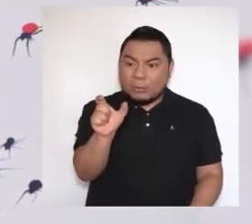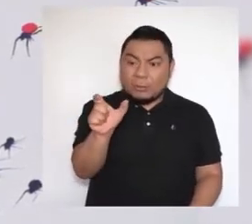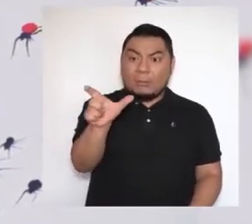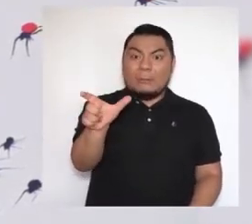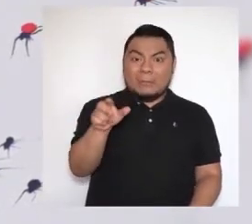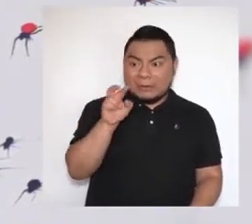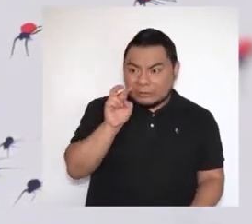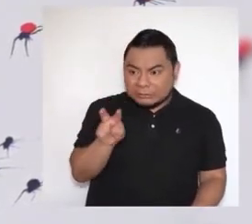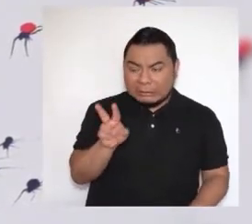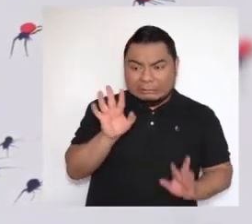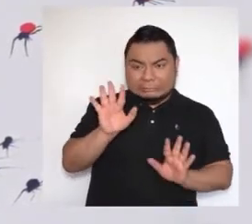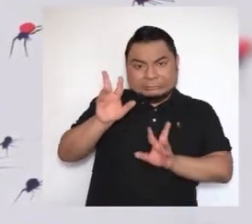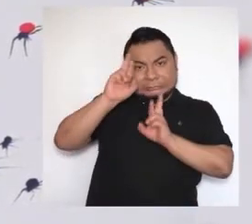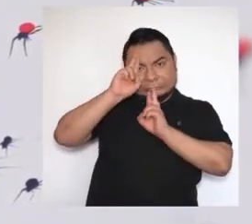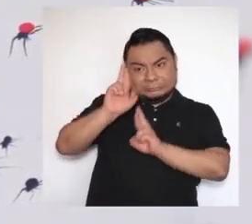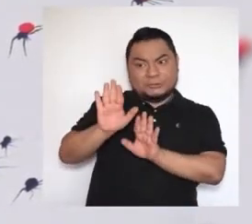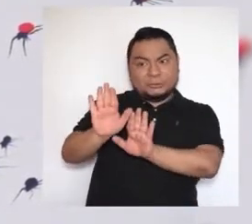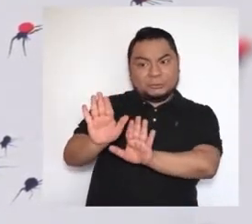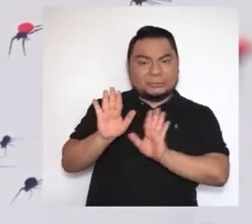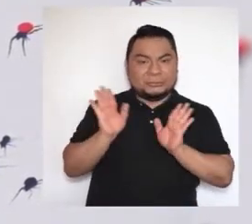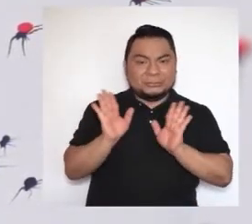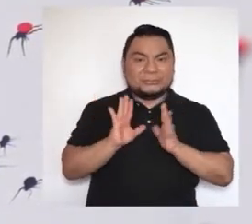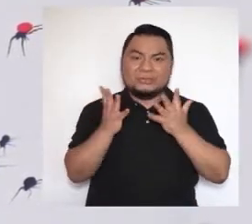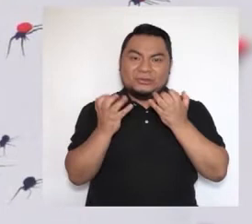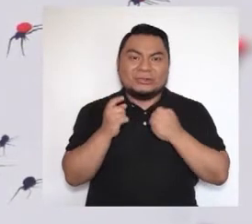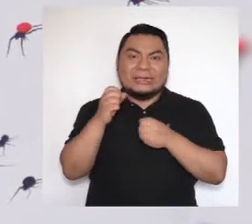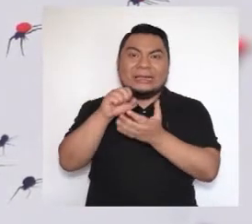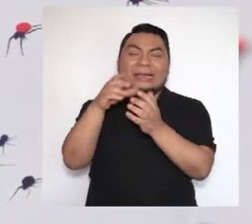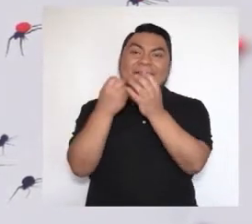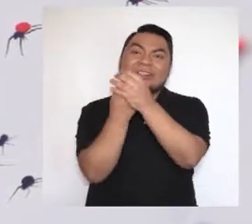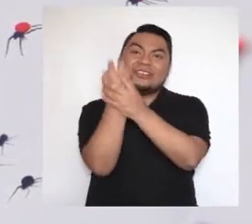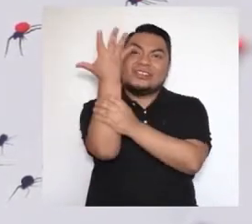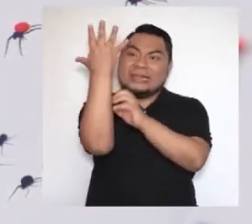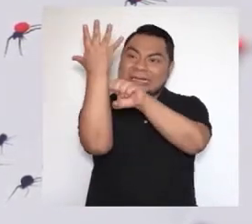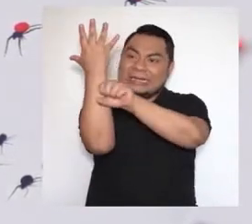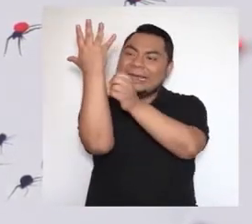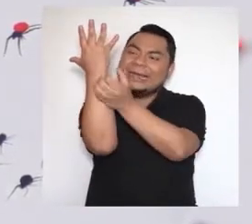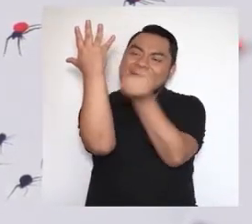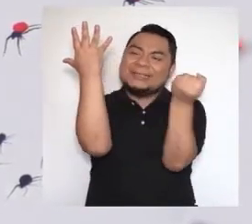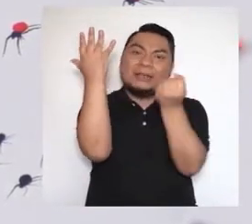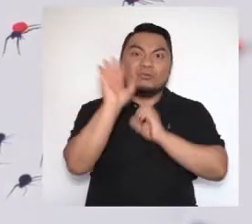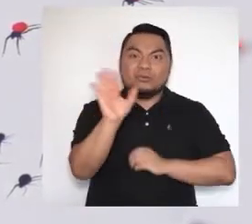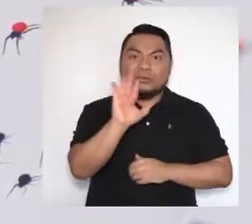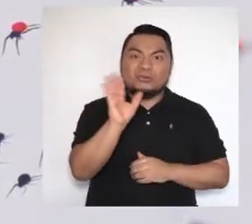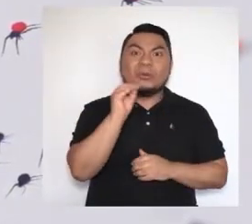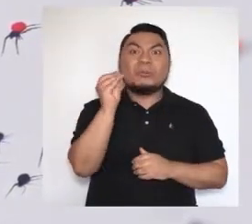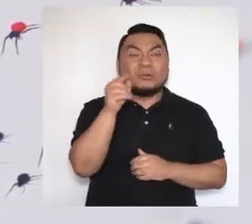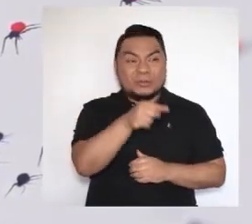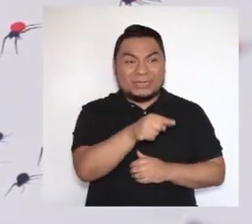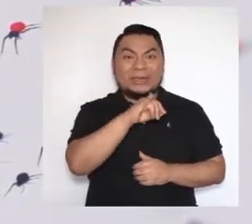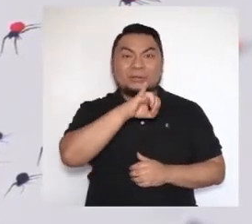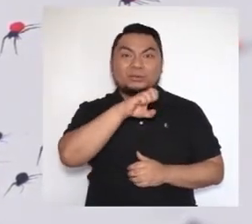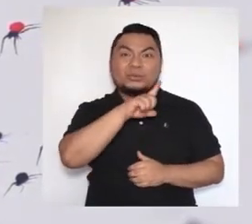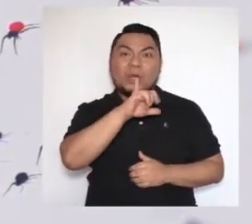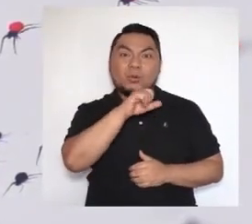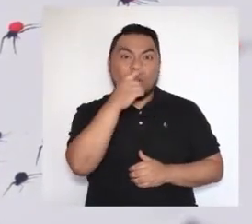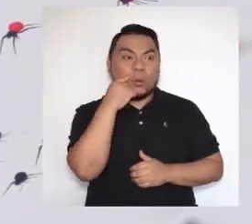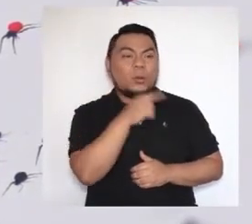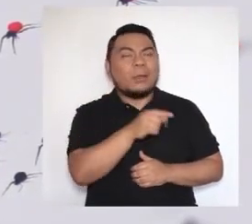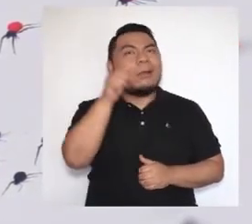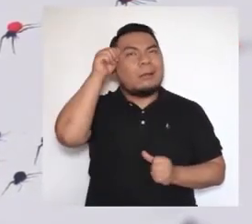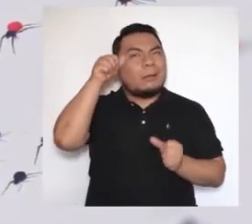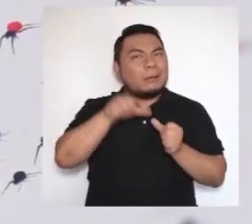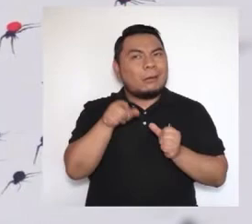o pequeña, la mira con respeto. Y ya no quiere arrancar las flores del lugar en donde crecen, porque José Luis